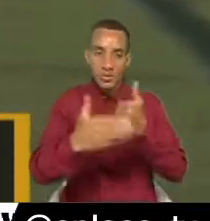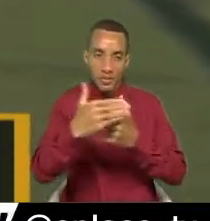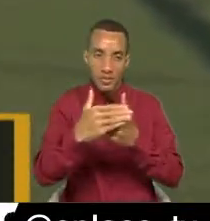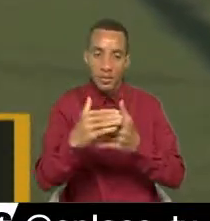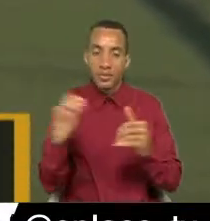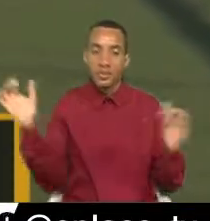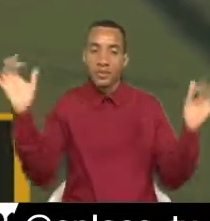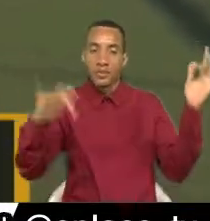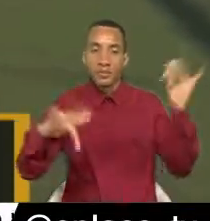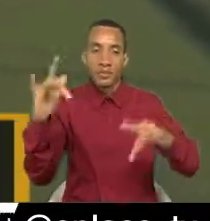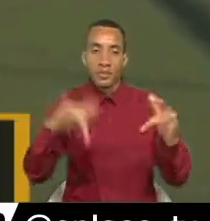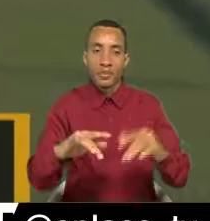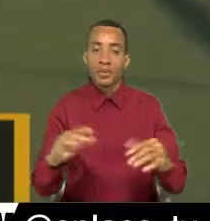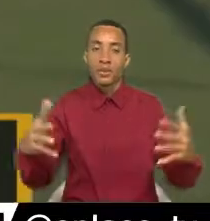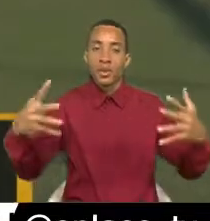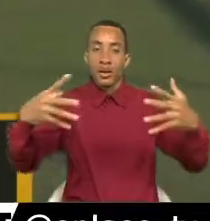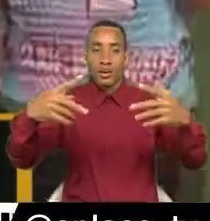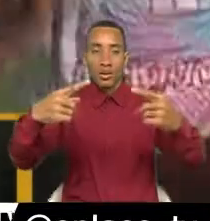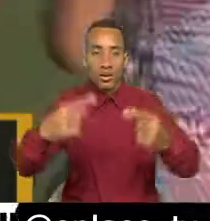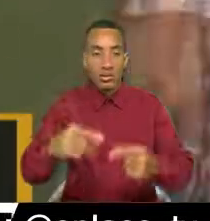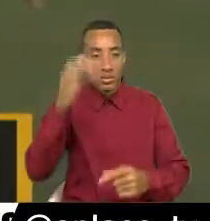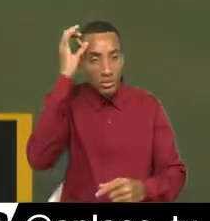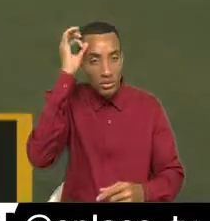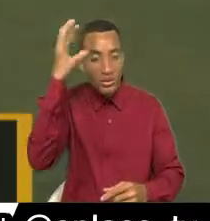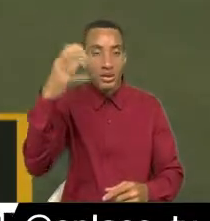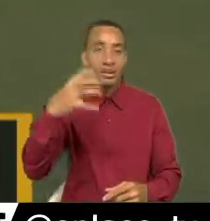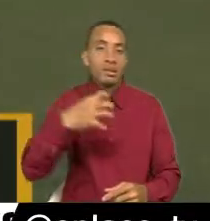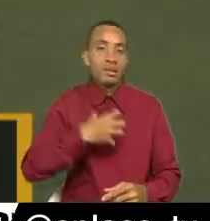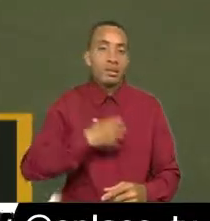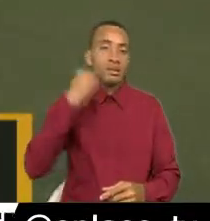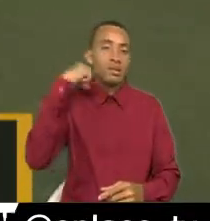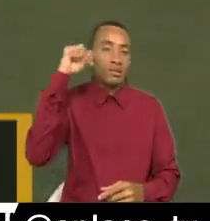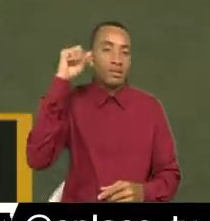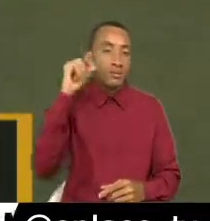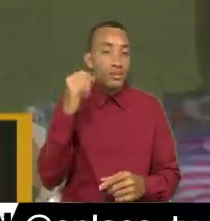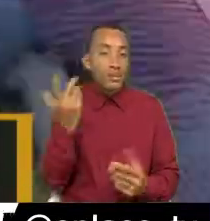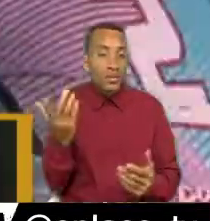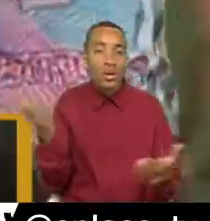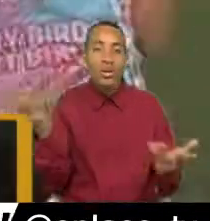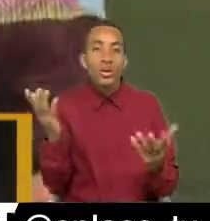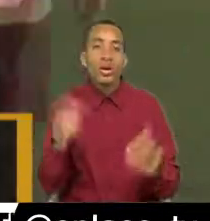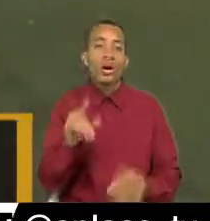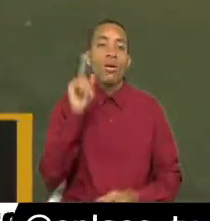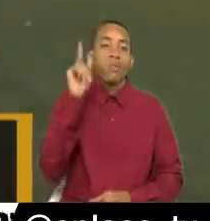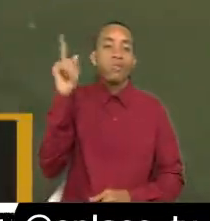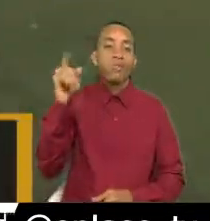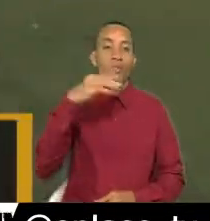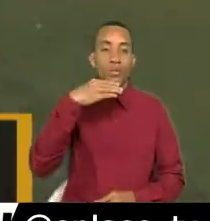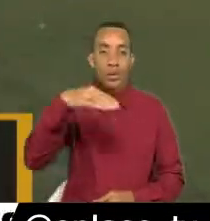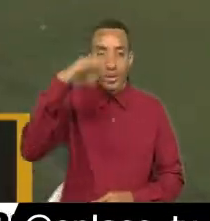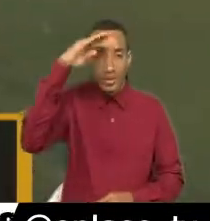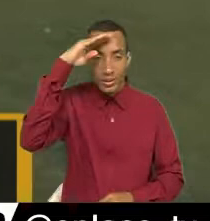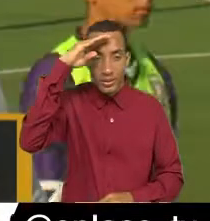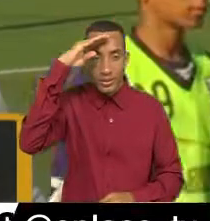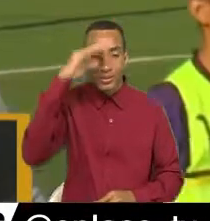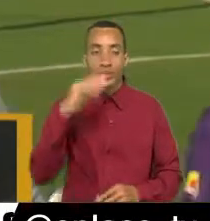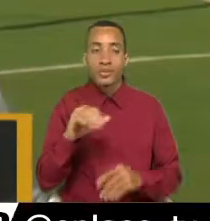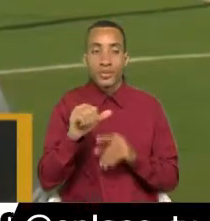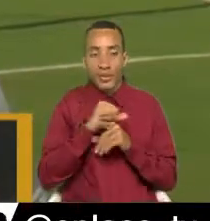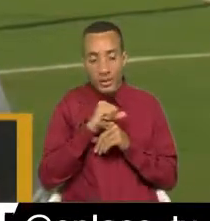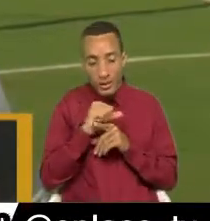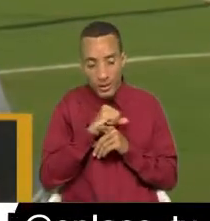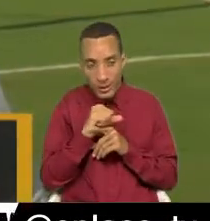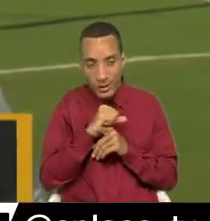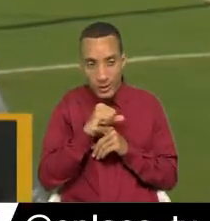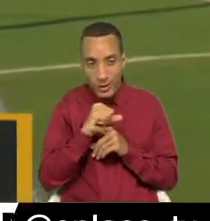en las eliminatorias que los podrían llevar al campeonato de Polifútbol que se jugará en la ciudad de Medellín. Sí, a ver, el equipo se ha preparado a conciencia, hemos armado